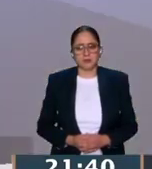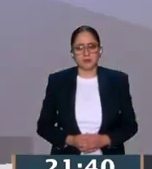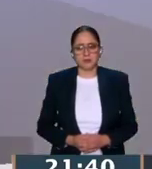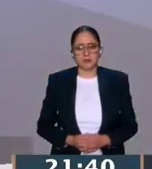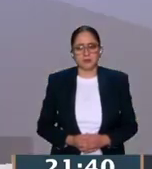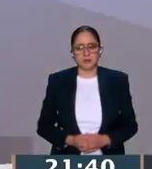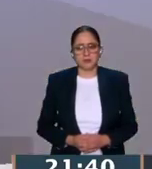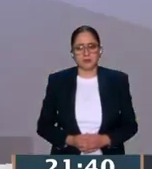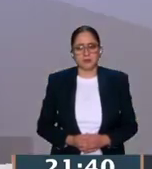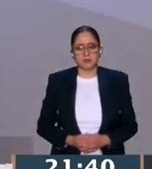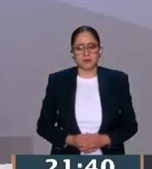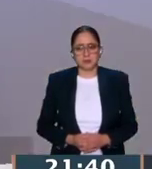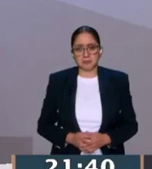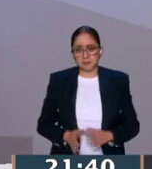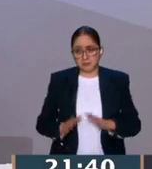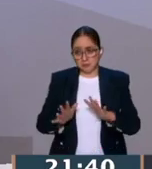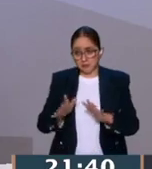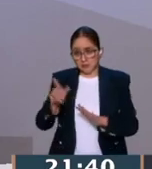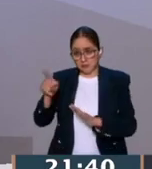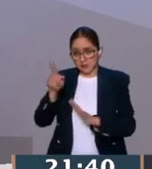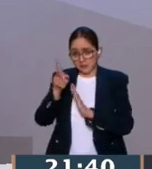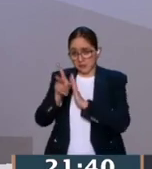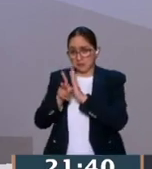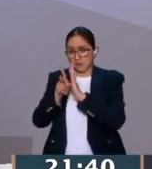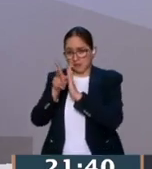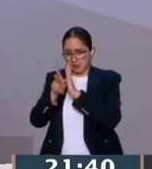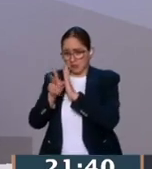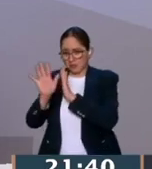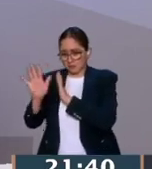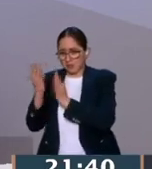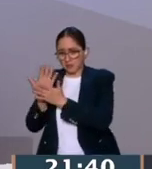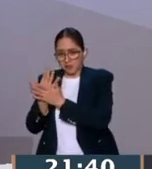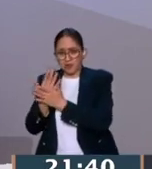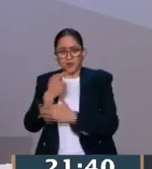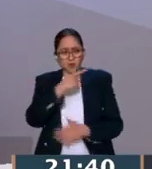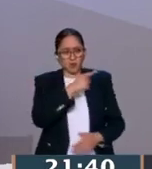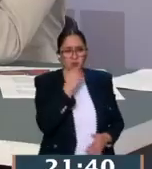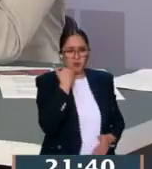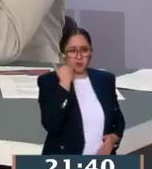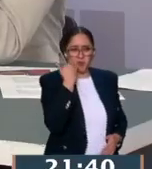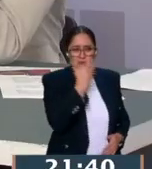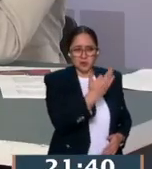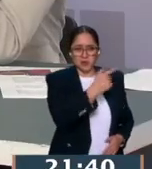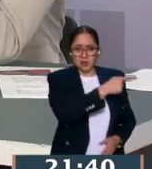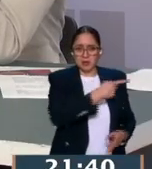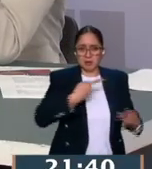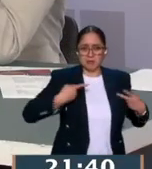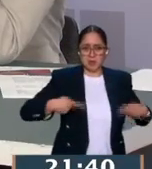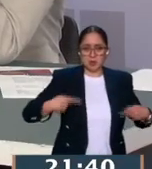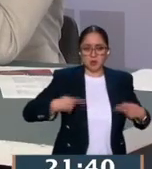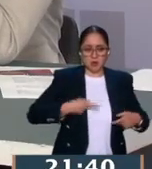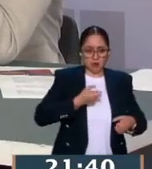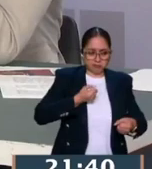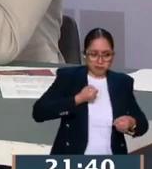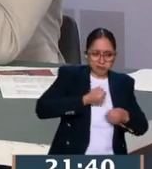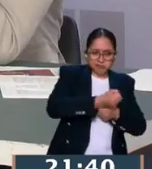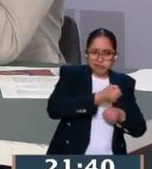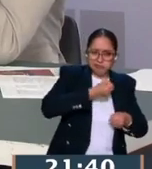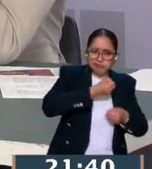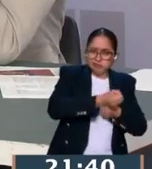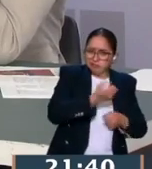Bueno, mientras se encuentran el video, justamente veíamos lo que comentabas, el ataque a una persona de la tercera